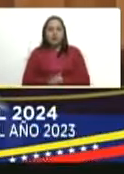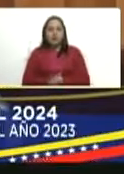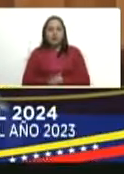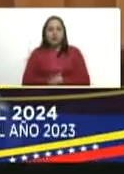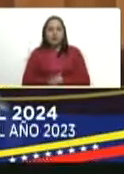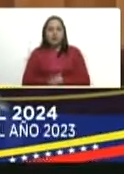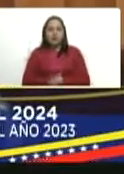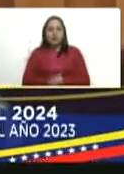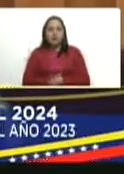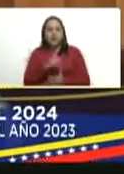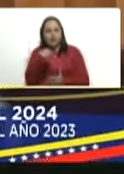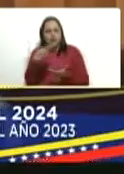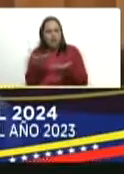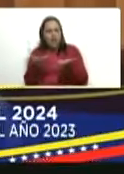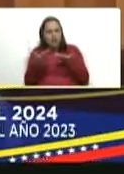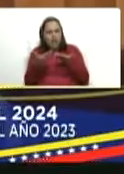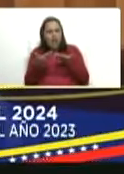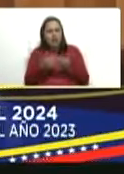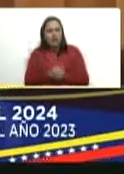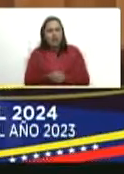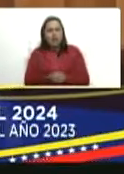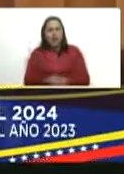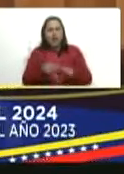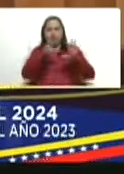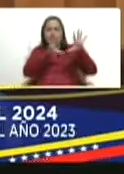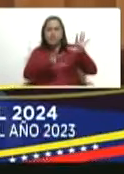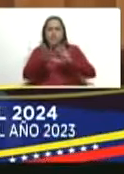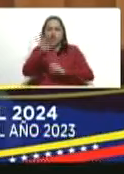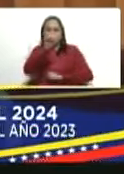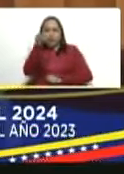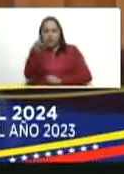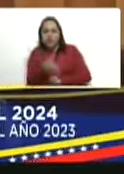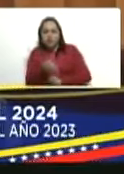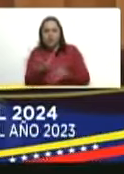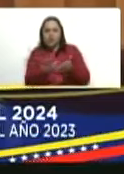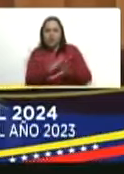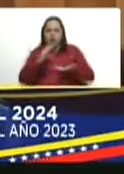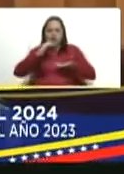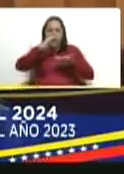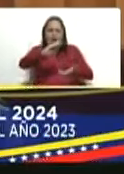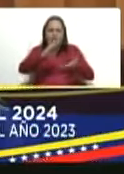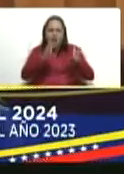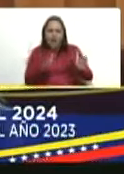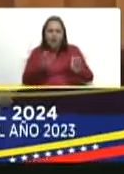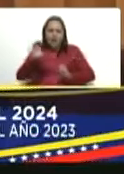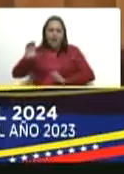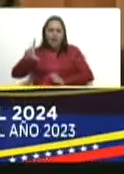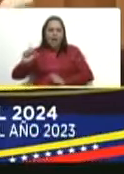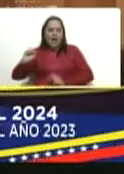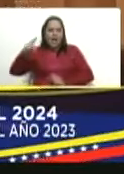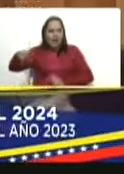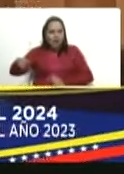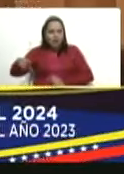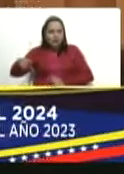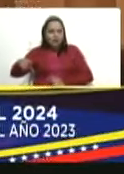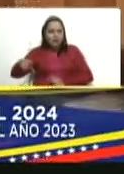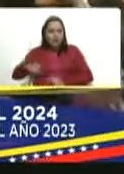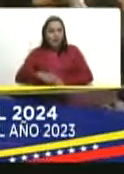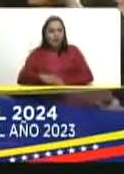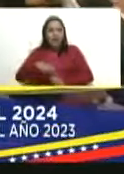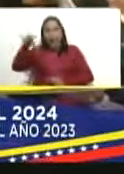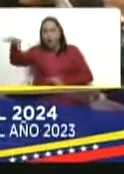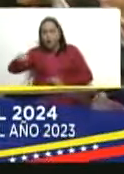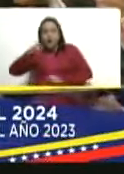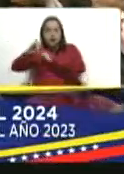Y traíamos el 85% de las cajas CLAP para entonces de afuera, porque